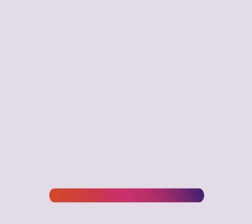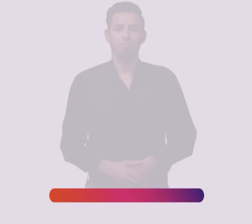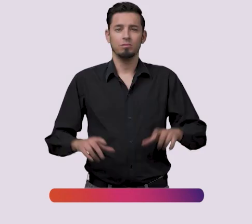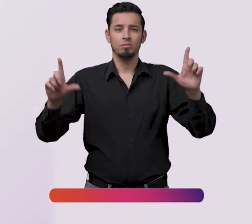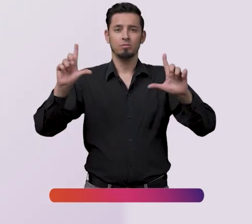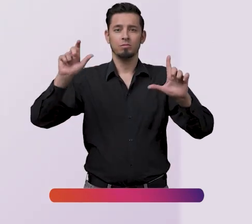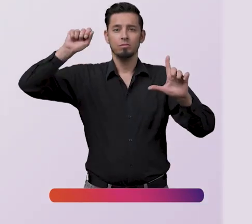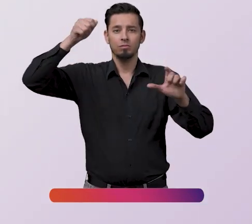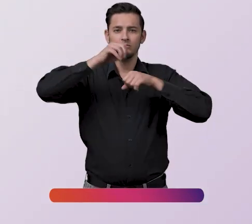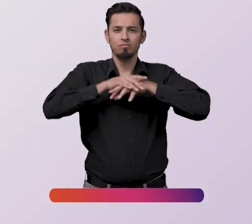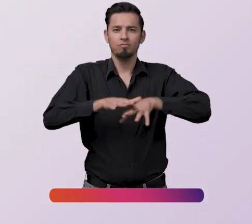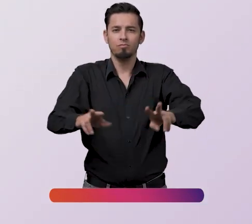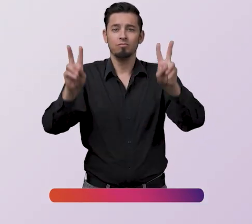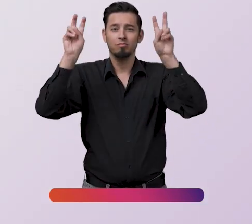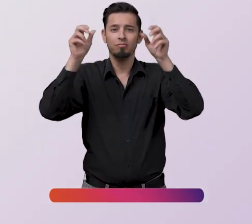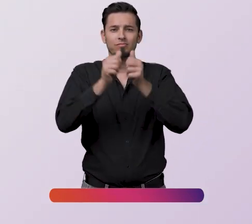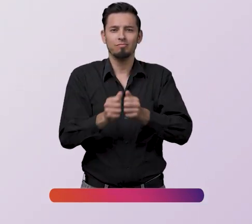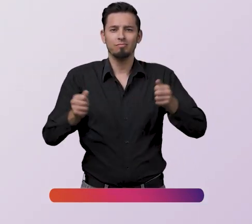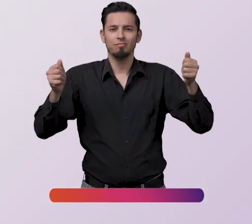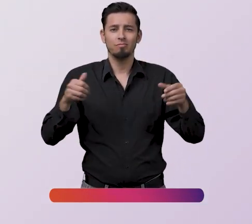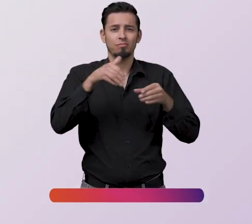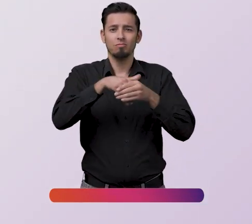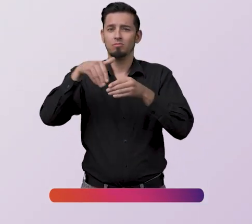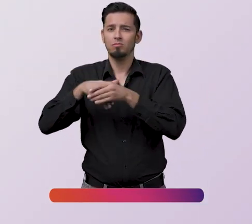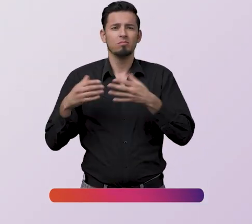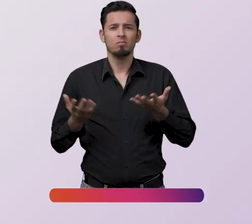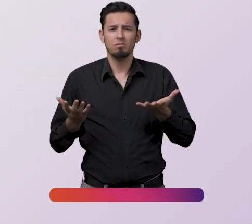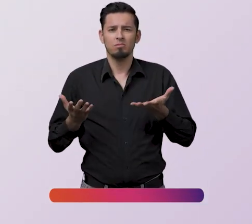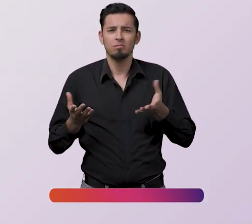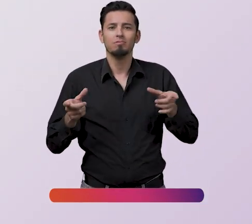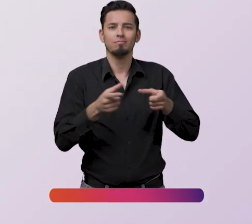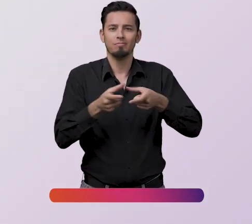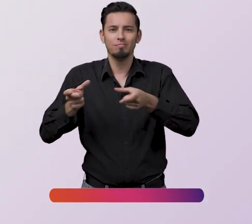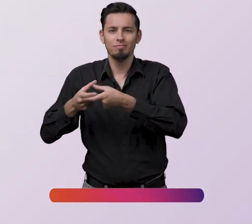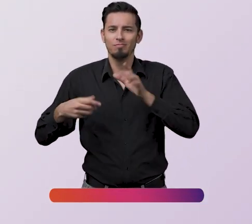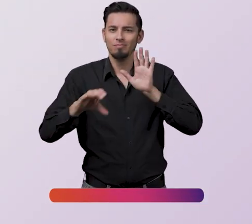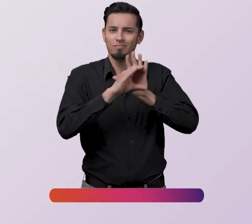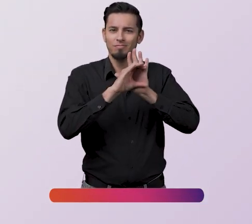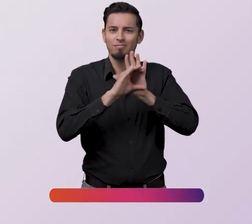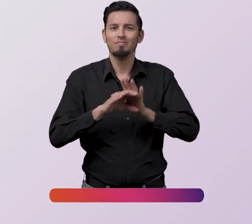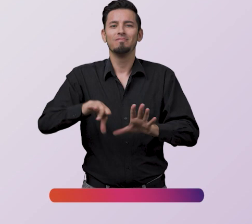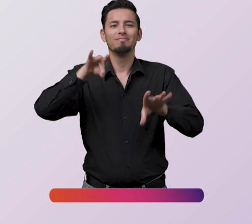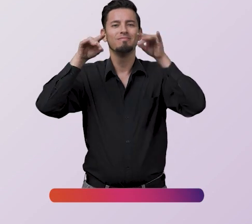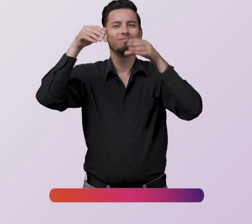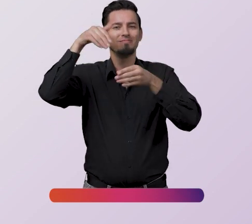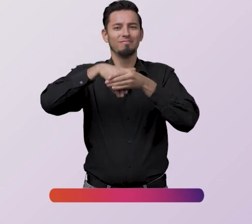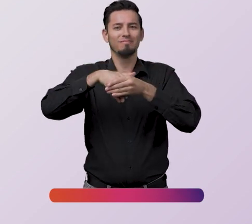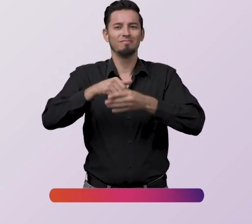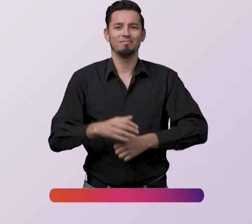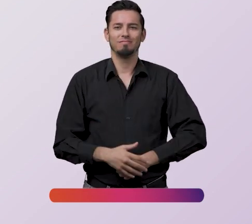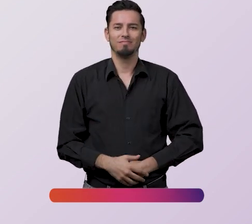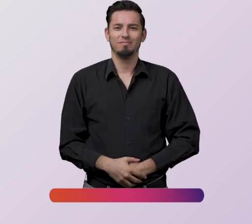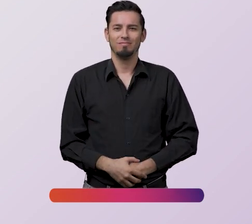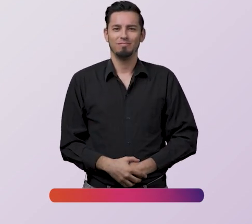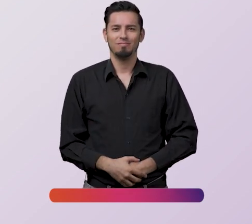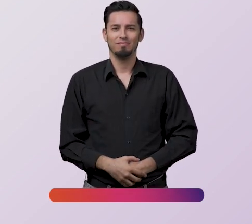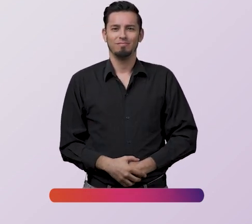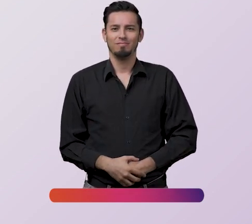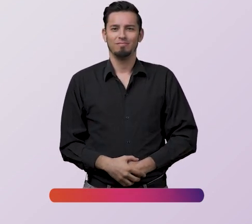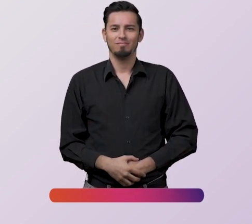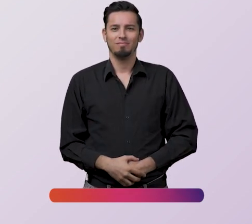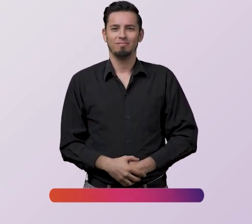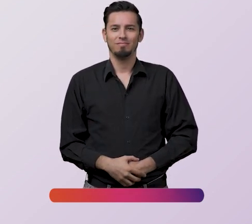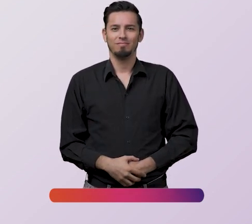los canales de televisión transmitirán de manera conjunta la franja televisiva correspondiente a la elección de consejeras y